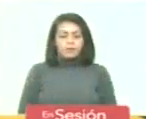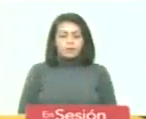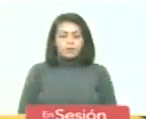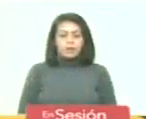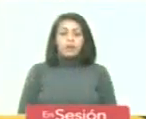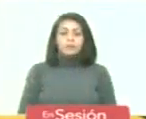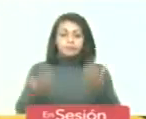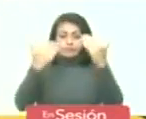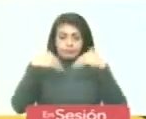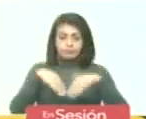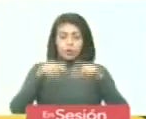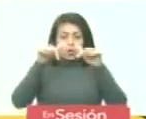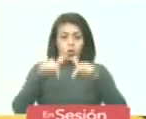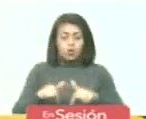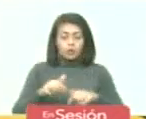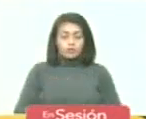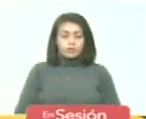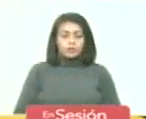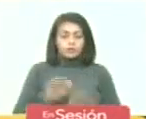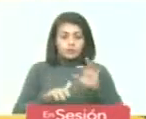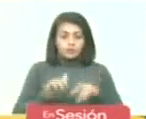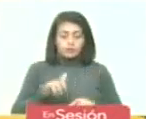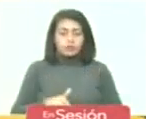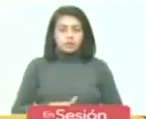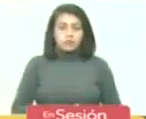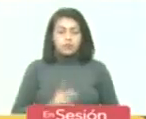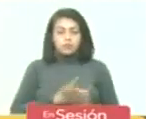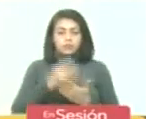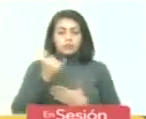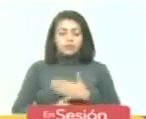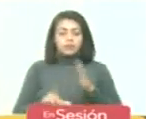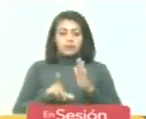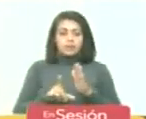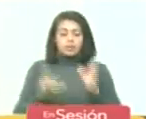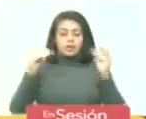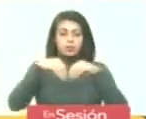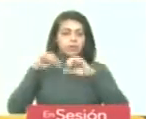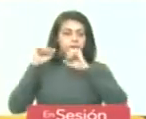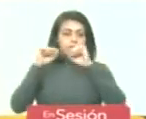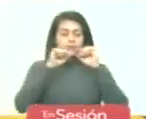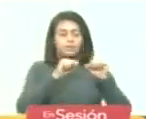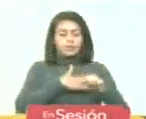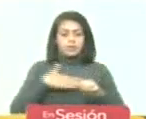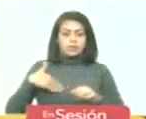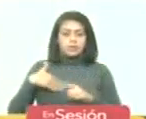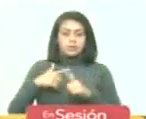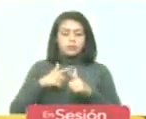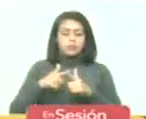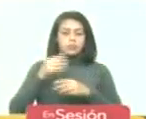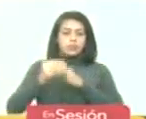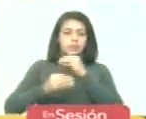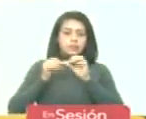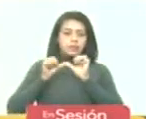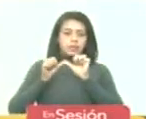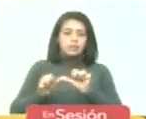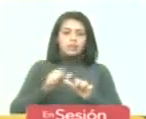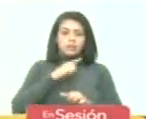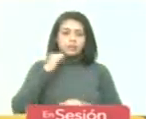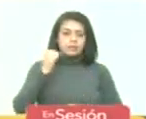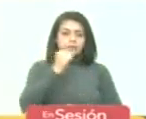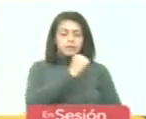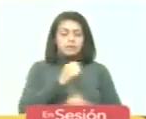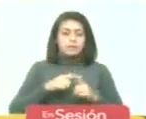Siguiente punto del orden del día, ciudadana secretaria. Proyecto de acuerdo en repudio al intento deplorable de magnicidio en